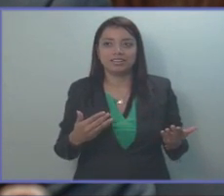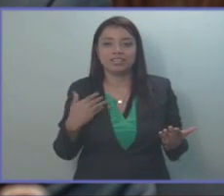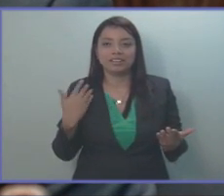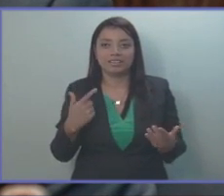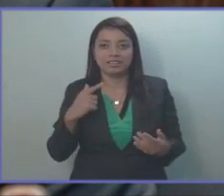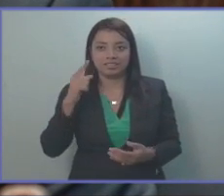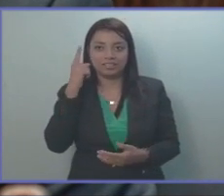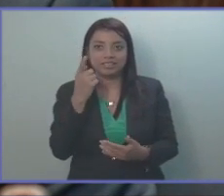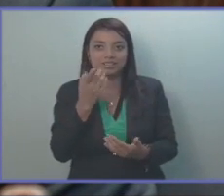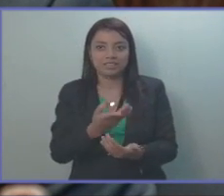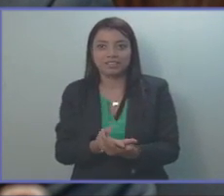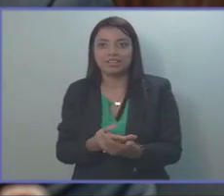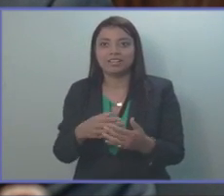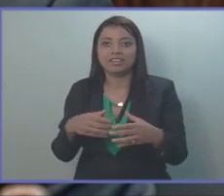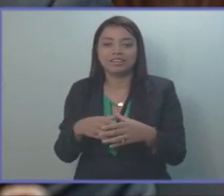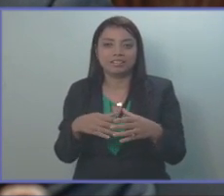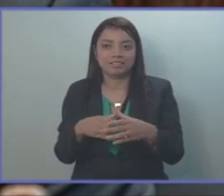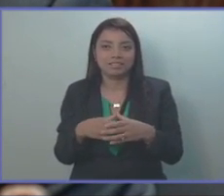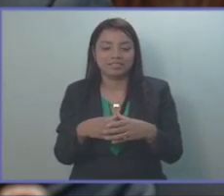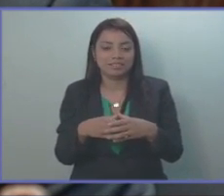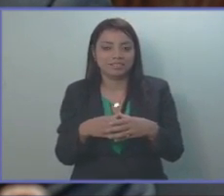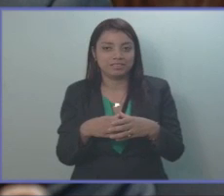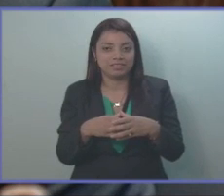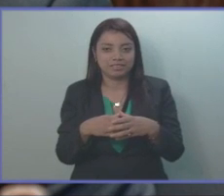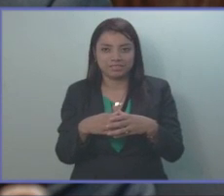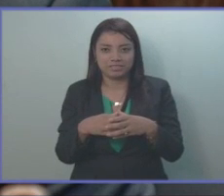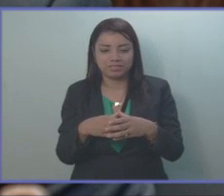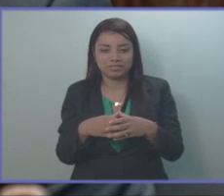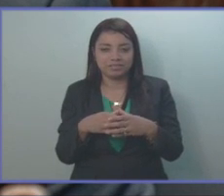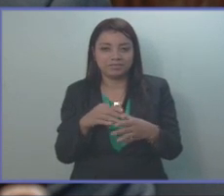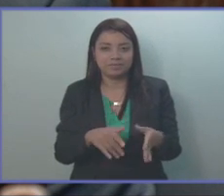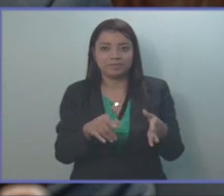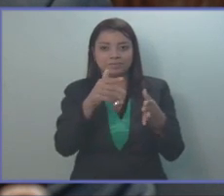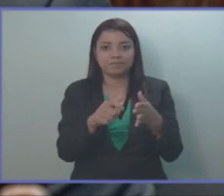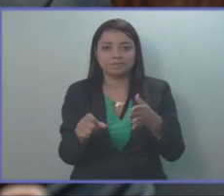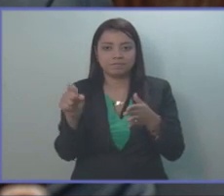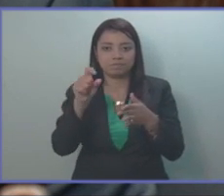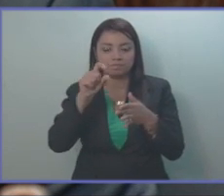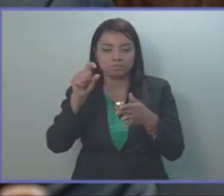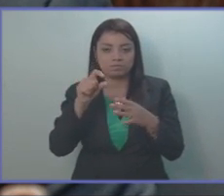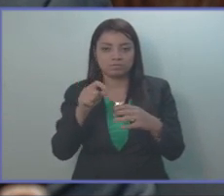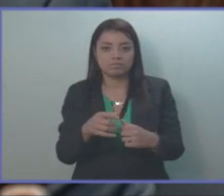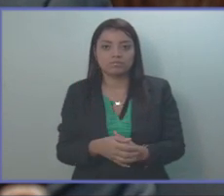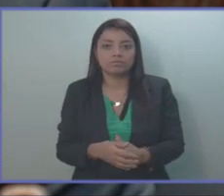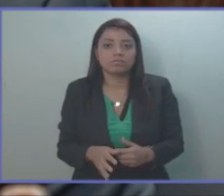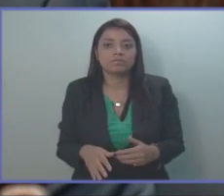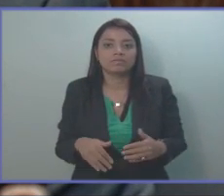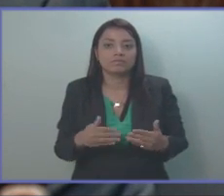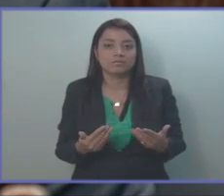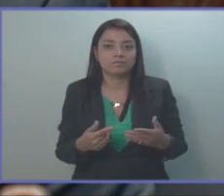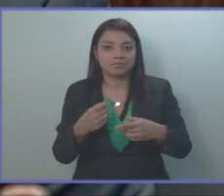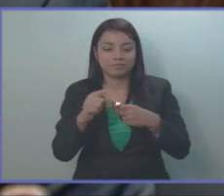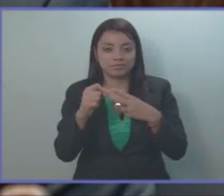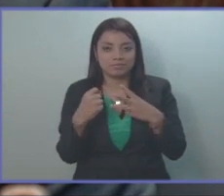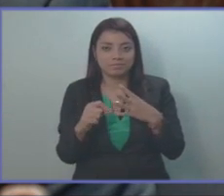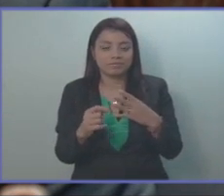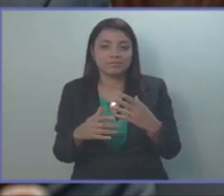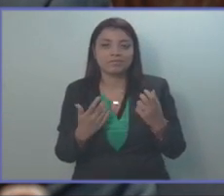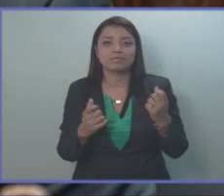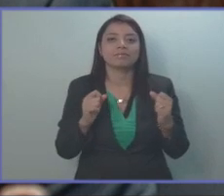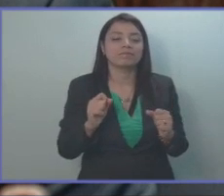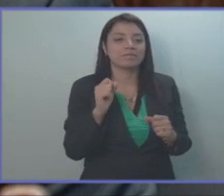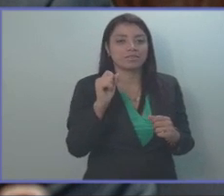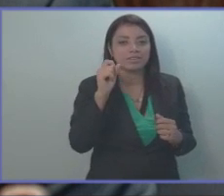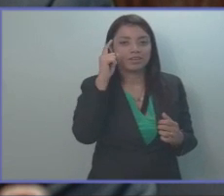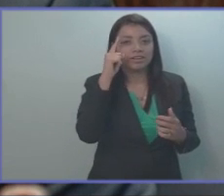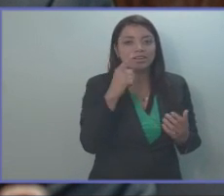de esta comisión, se conformó un equipo interinstitucional para que revise y depure las